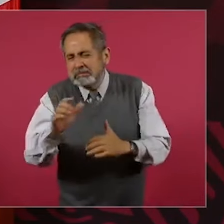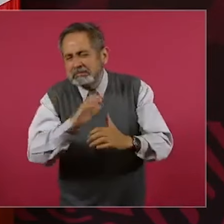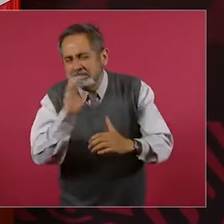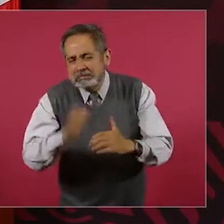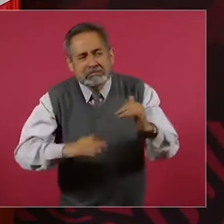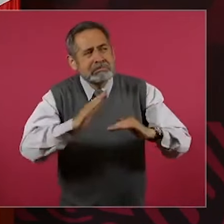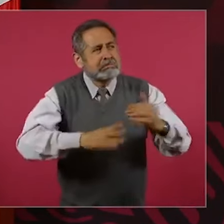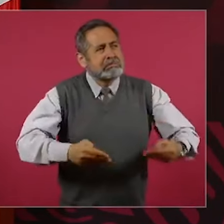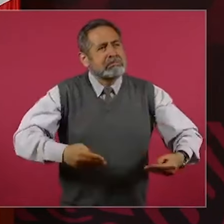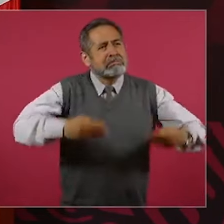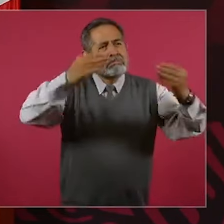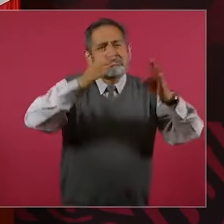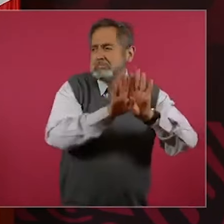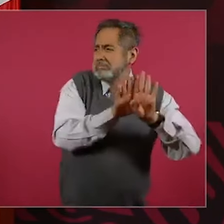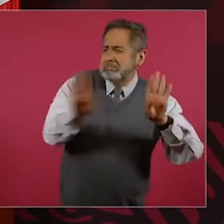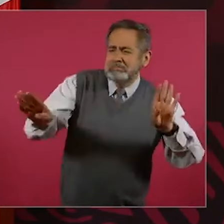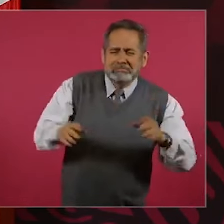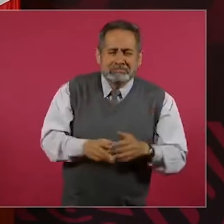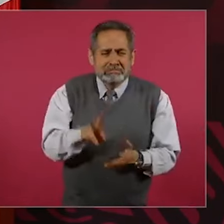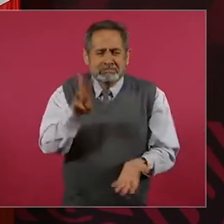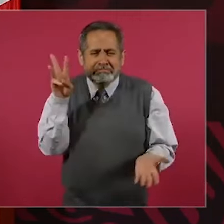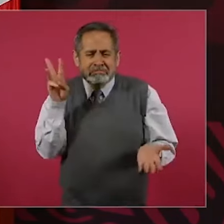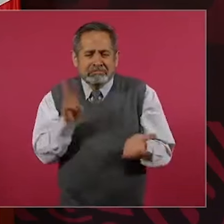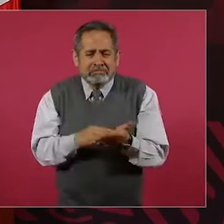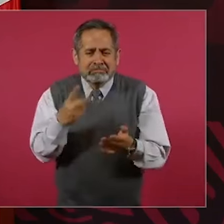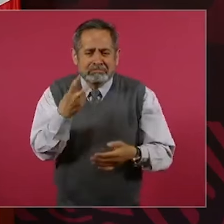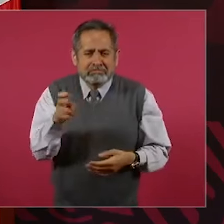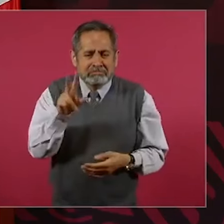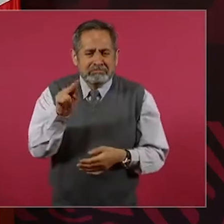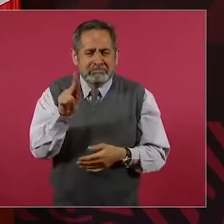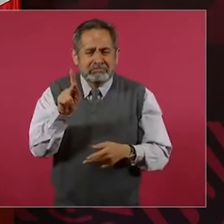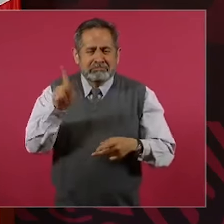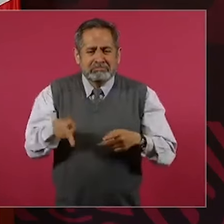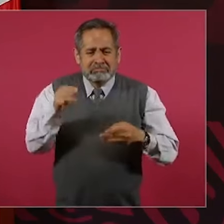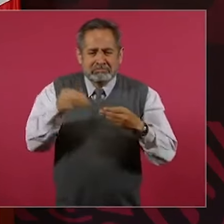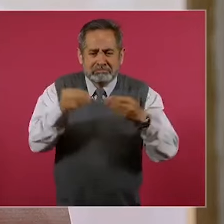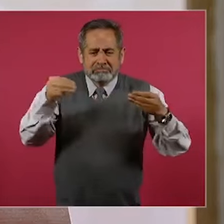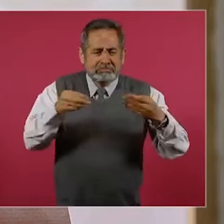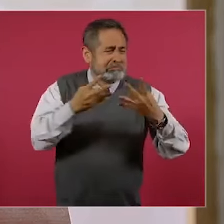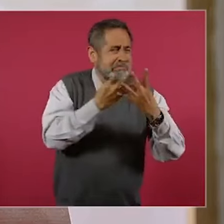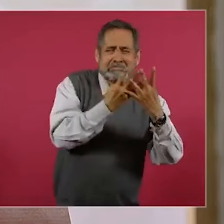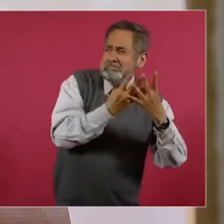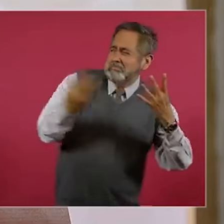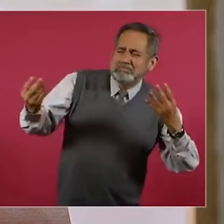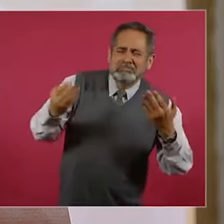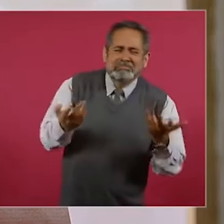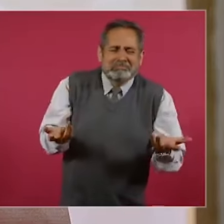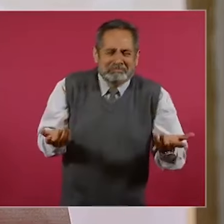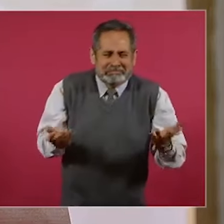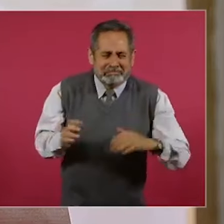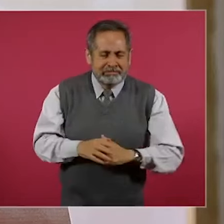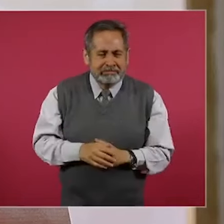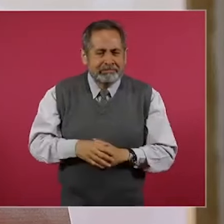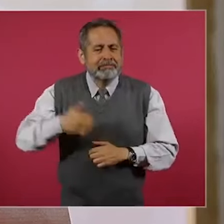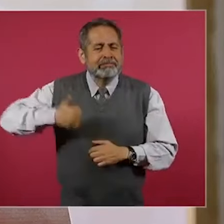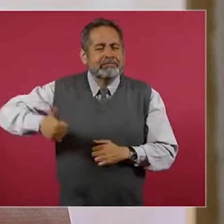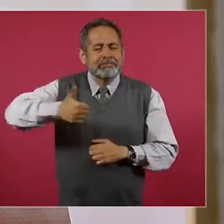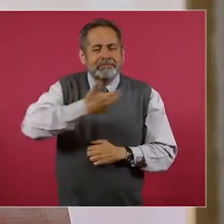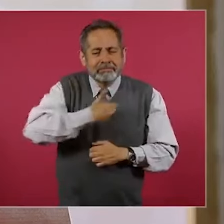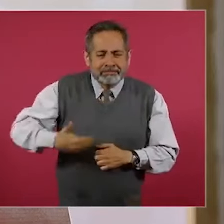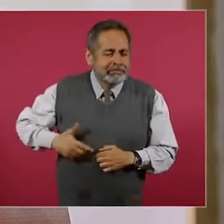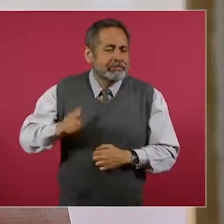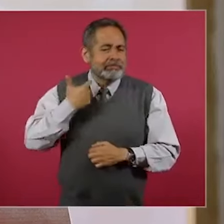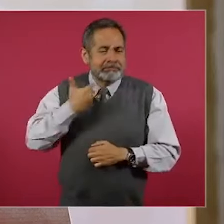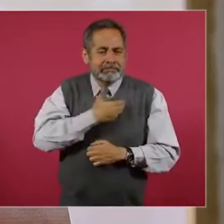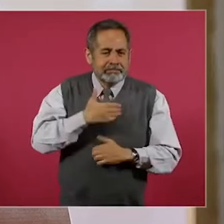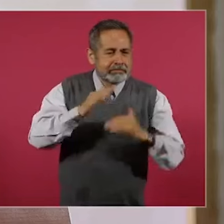muros? Son 3.180 kilómetros de frontera. Cada presidente